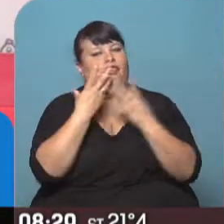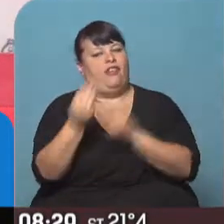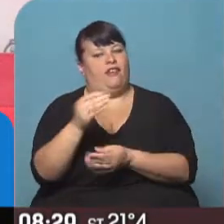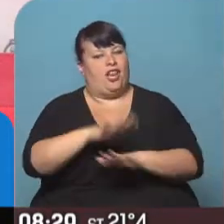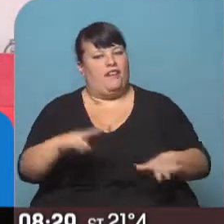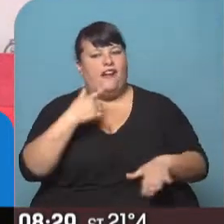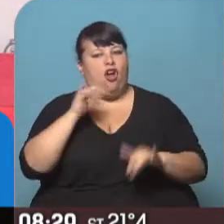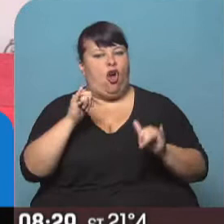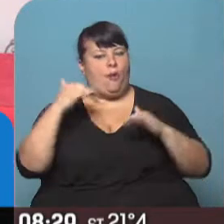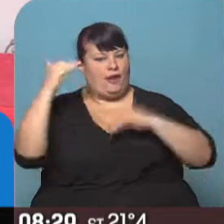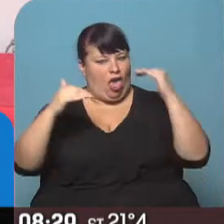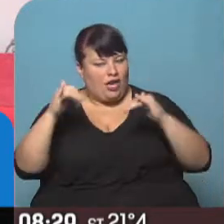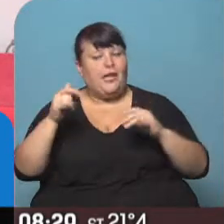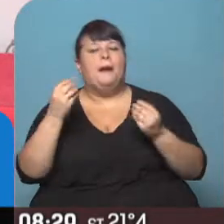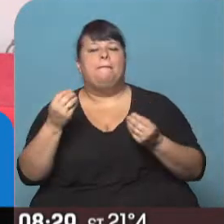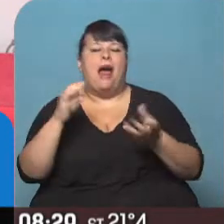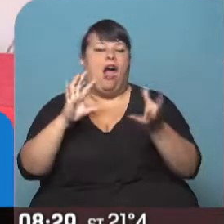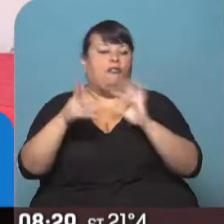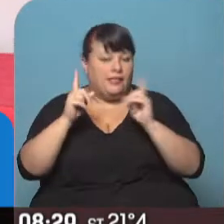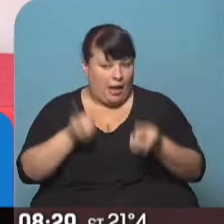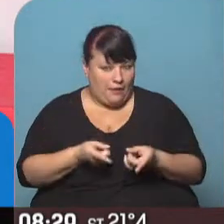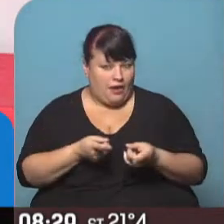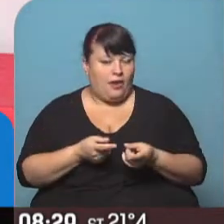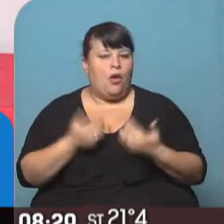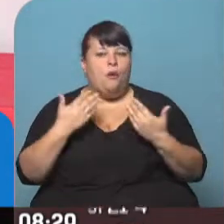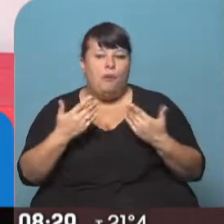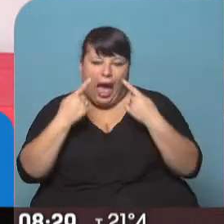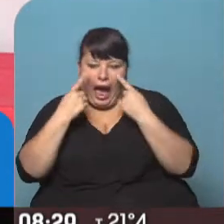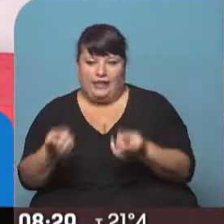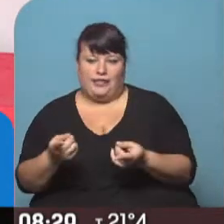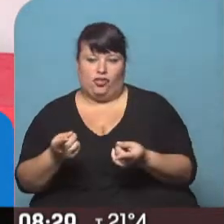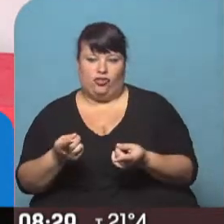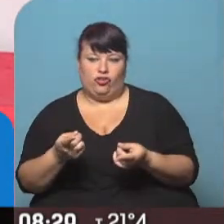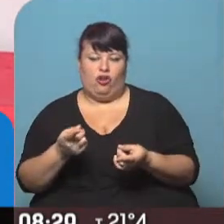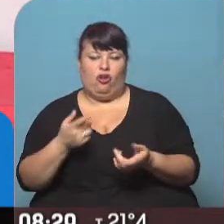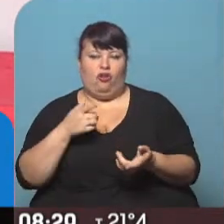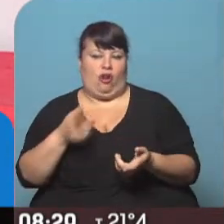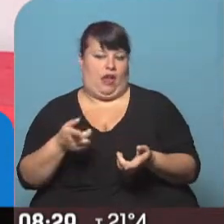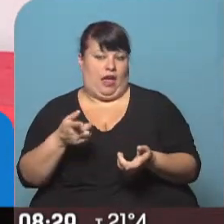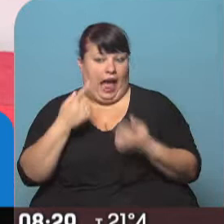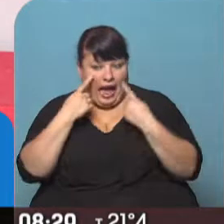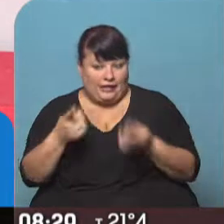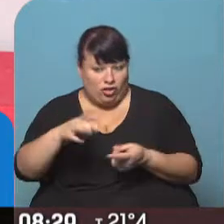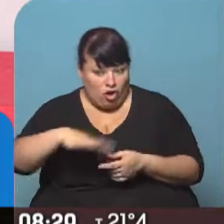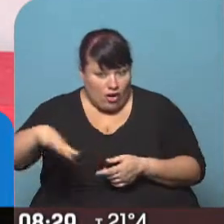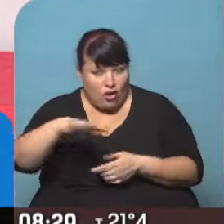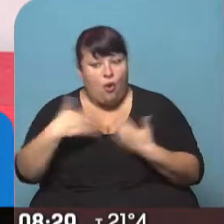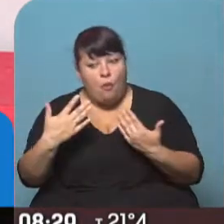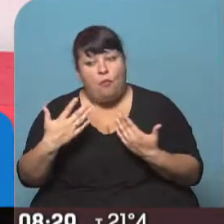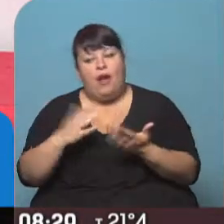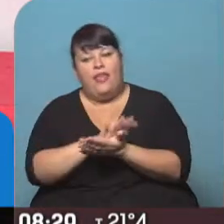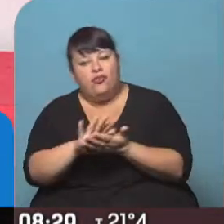niñas niñas y adolescentes para que entre otras cosas pueda escuchar a la escucharlos y podamos